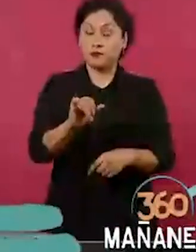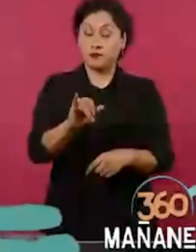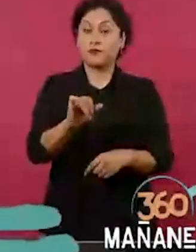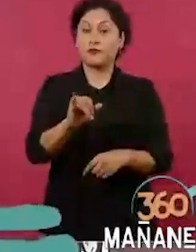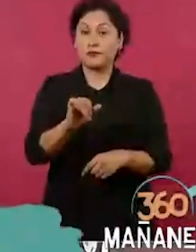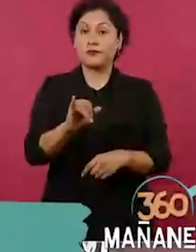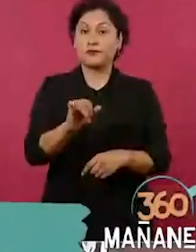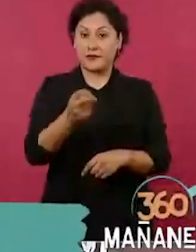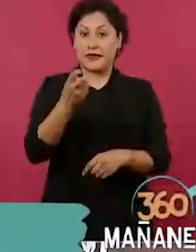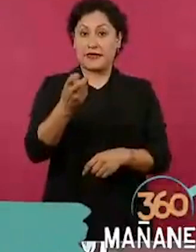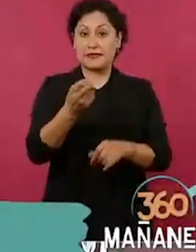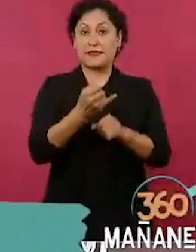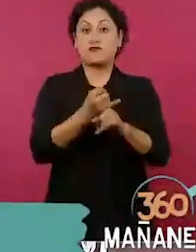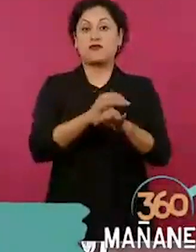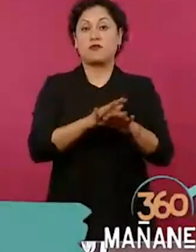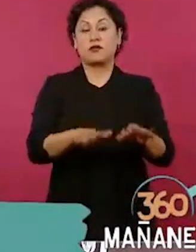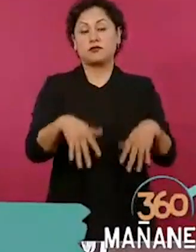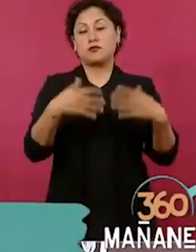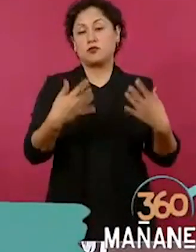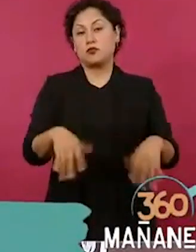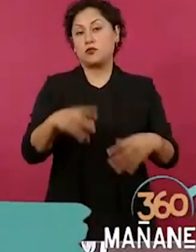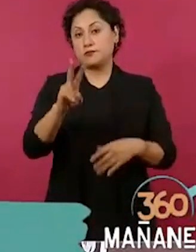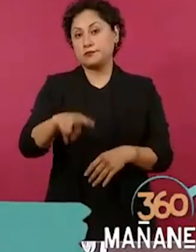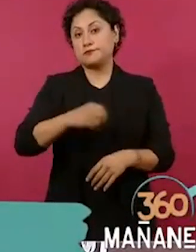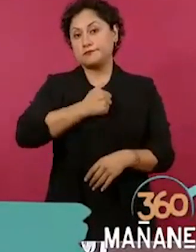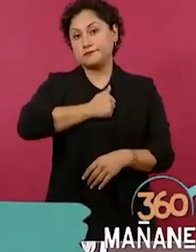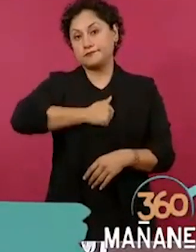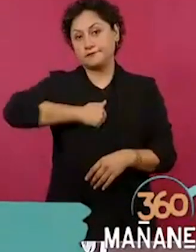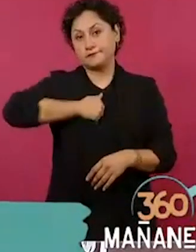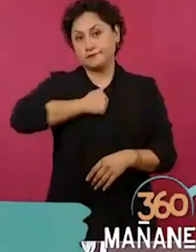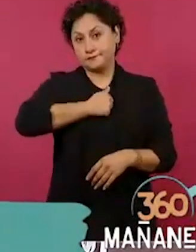Muy lamentable, uno de los rehenes